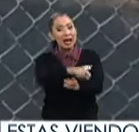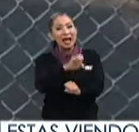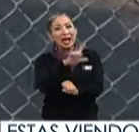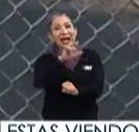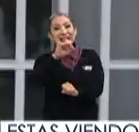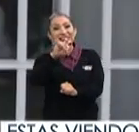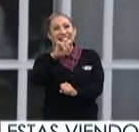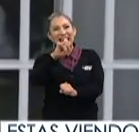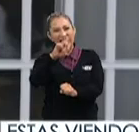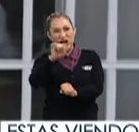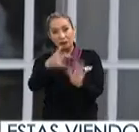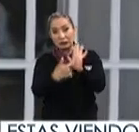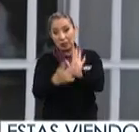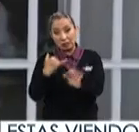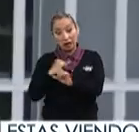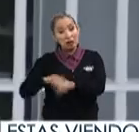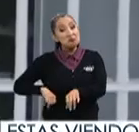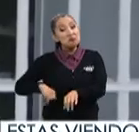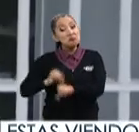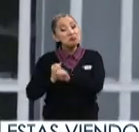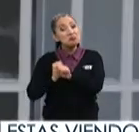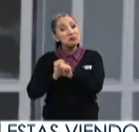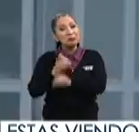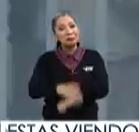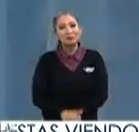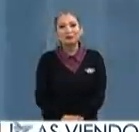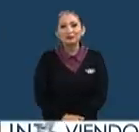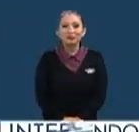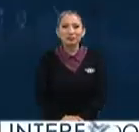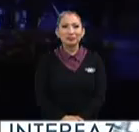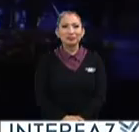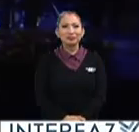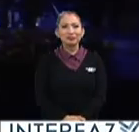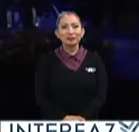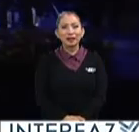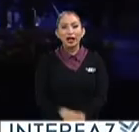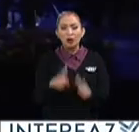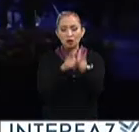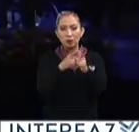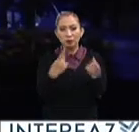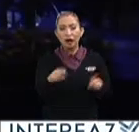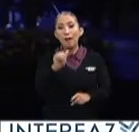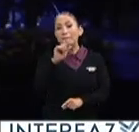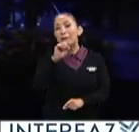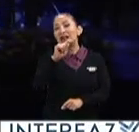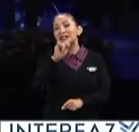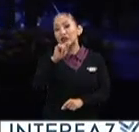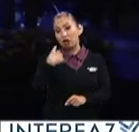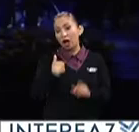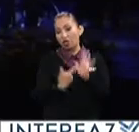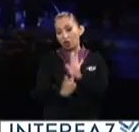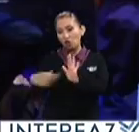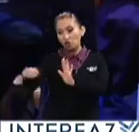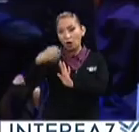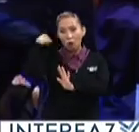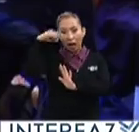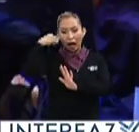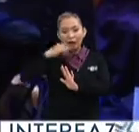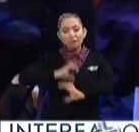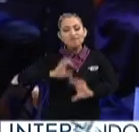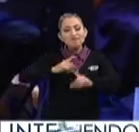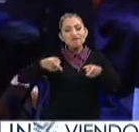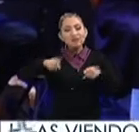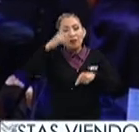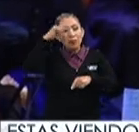Elis de León nos presenta un interesante reportaje. La Orquesta Pasatono ofreció un concierto en Oaxaca con